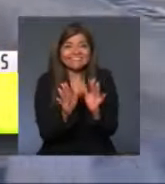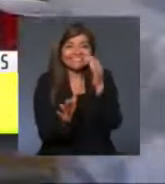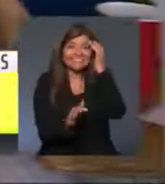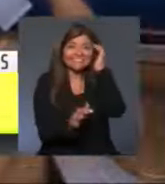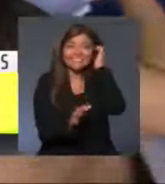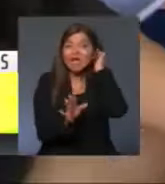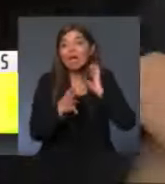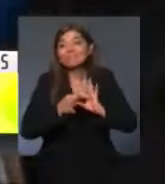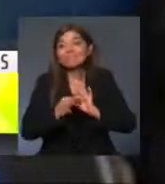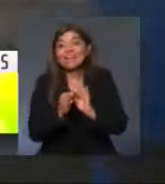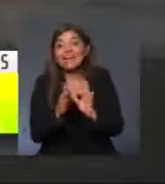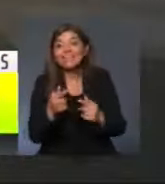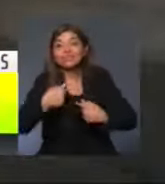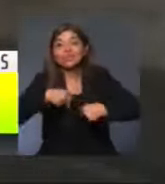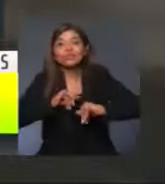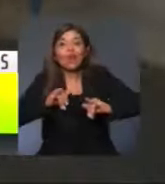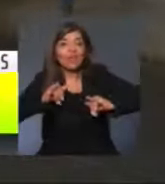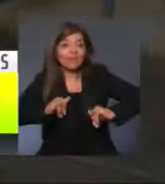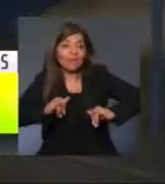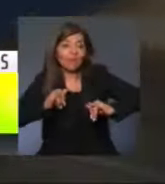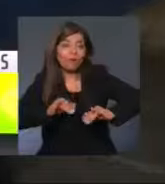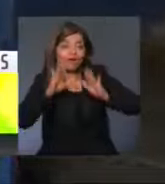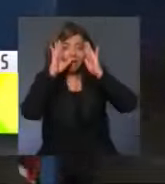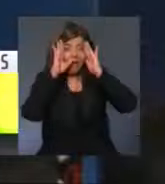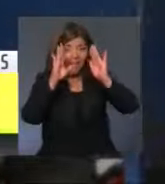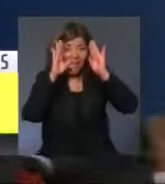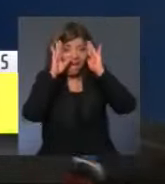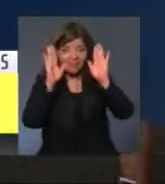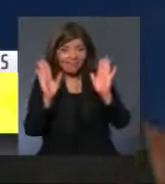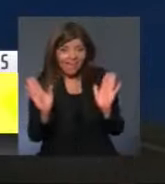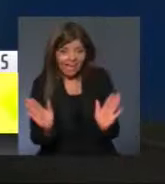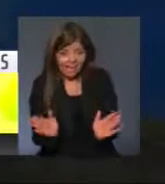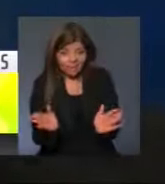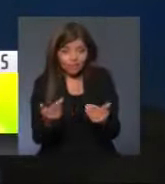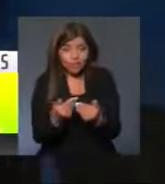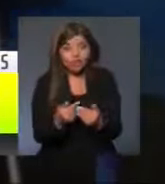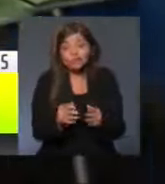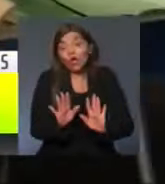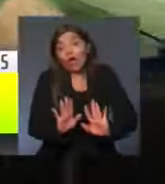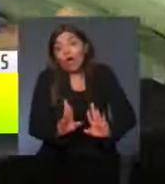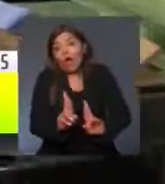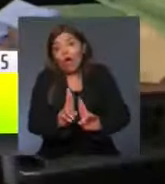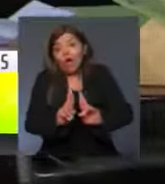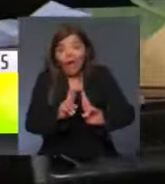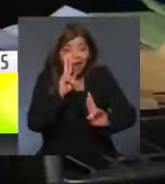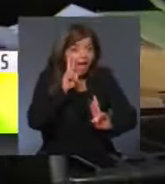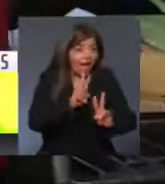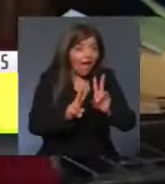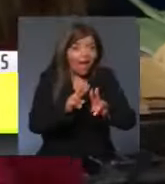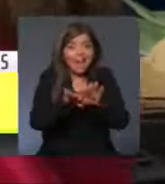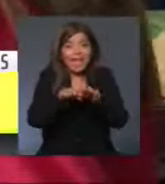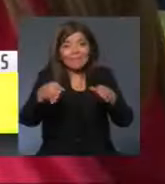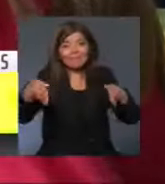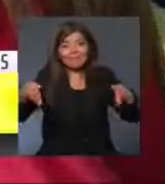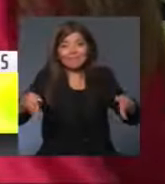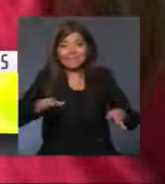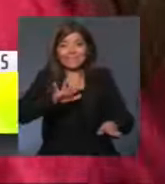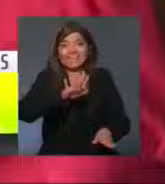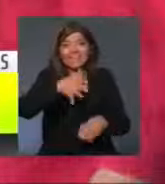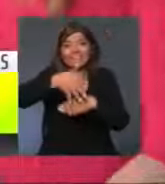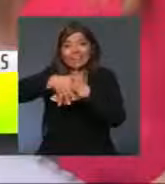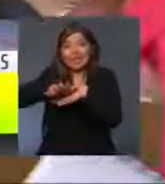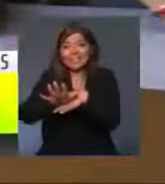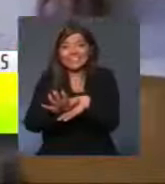Muchas gracias, chiquillos. Nosotros nos quedamos acá, atentos, por supuesto, apostando todas nuestras fichas a la mesa 515.